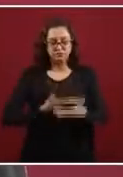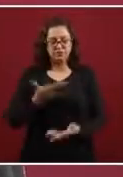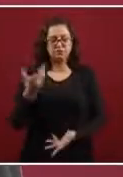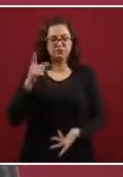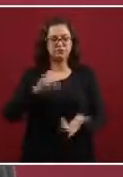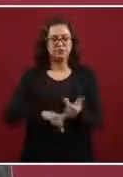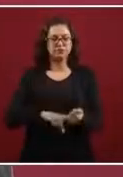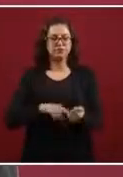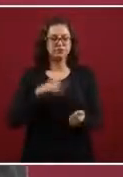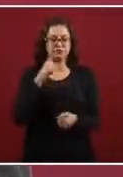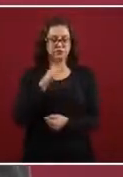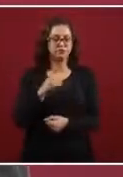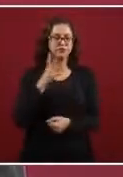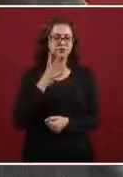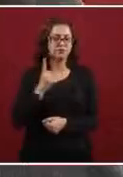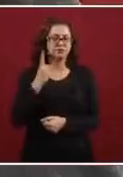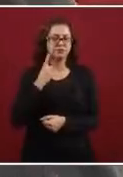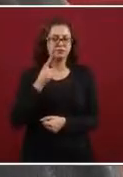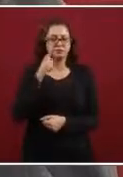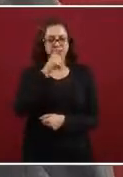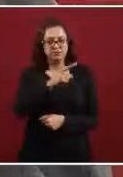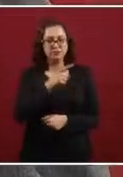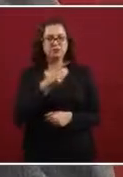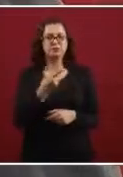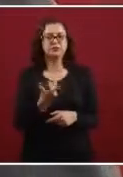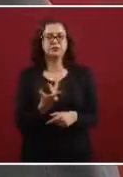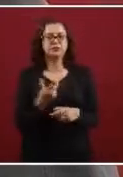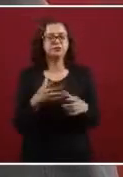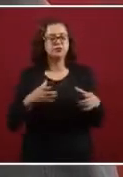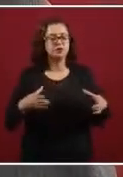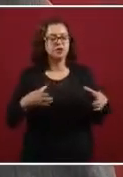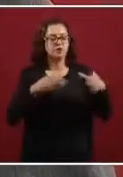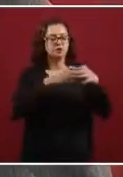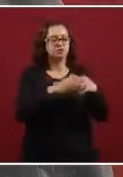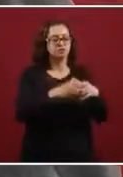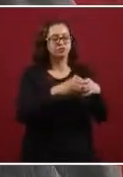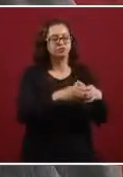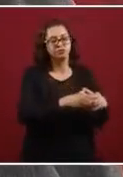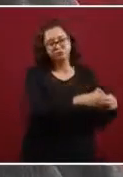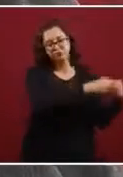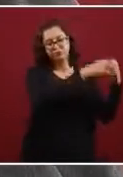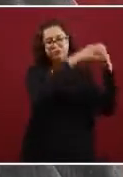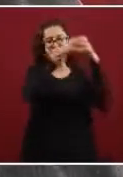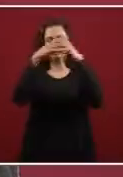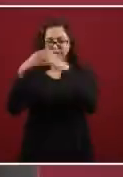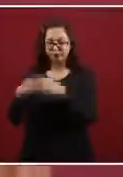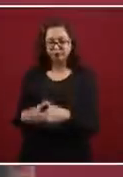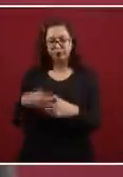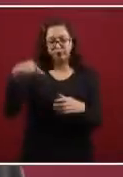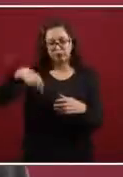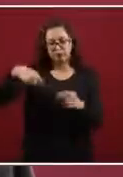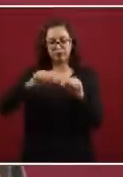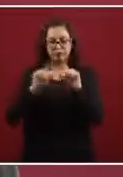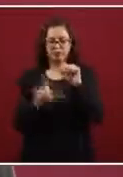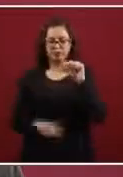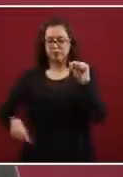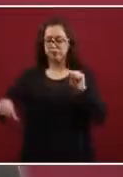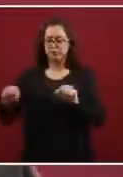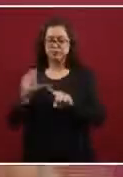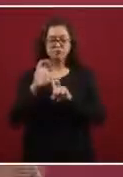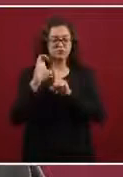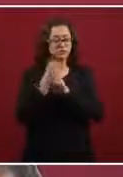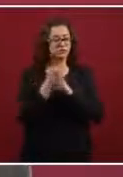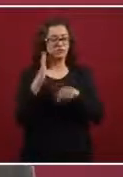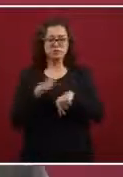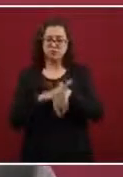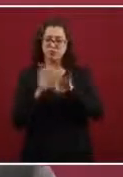la Cámara Baja de Estados Unidos, el Ways and Means Committee en inglés, señor Richard Neal. Es el comité más importante del Congreso